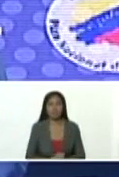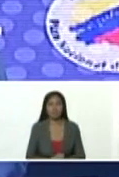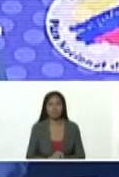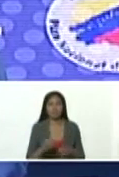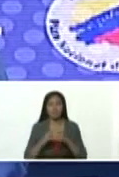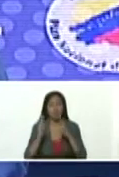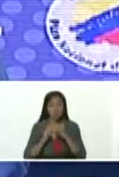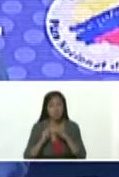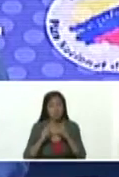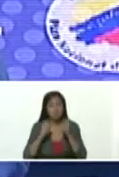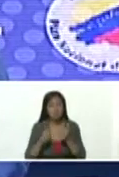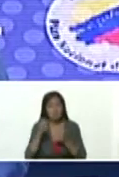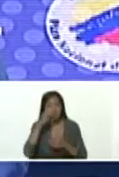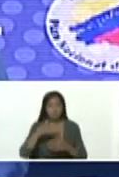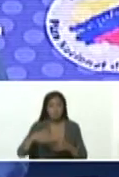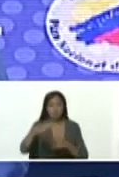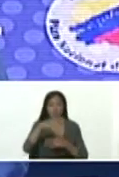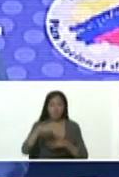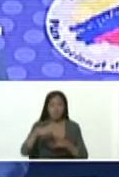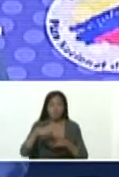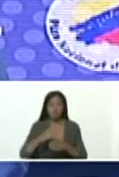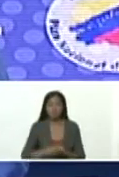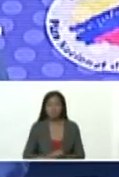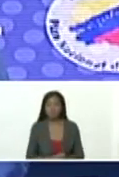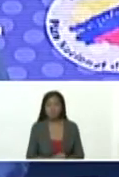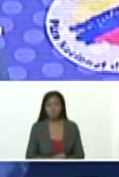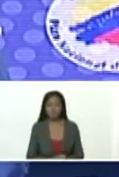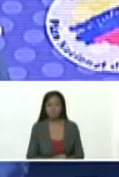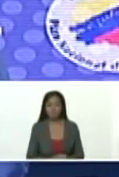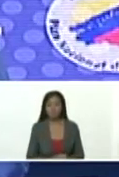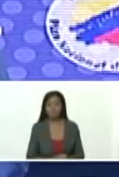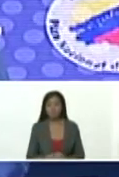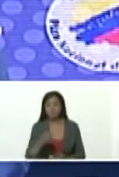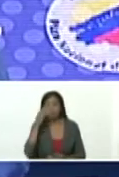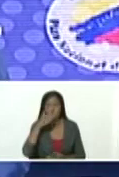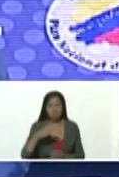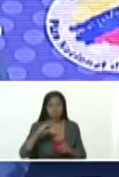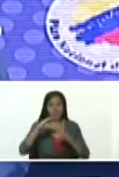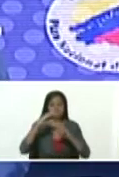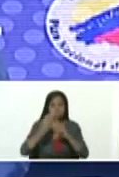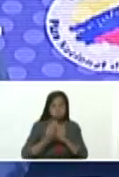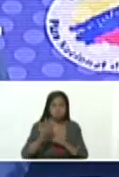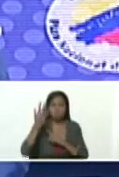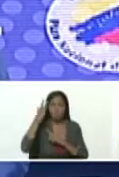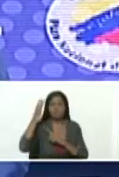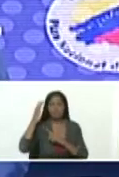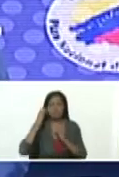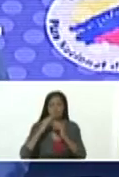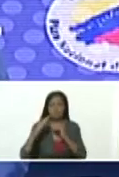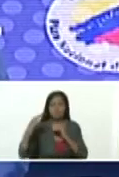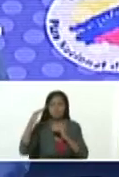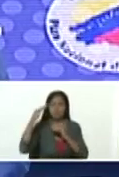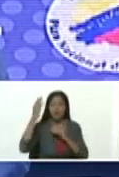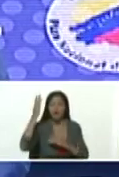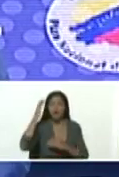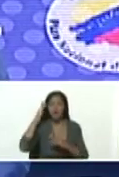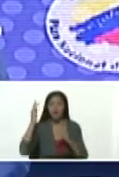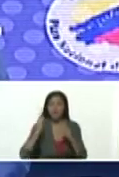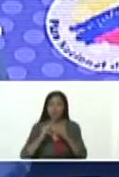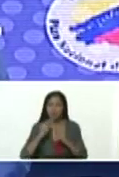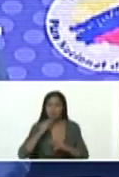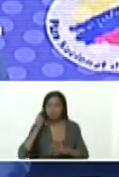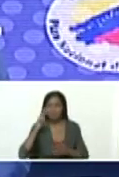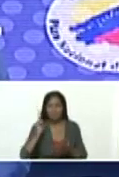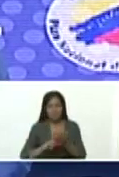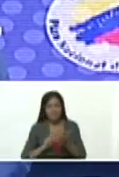Conocimiento de un pueblo con pueblo culto, pueblo con alto nivel de conocimiento de su